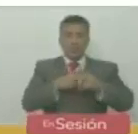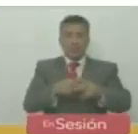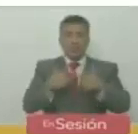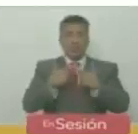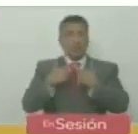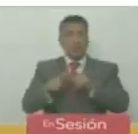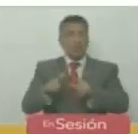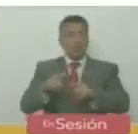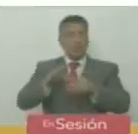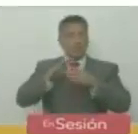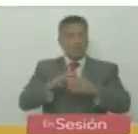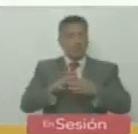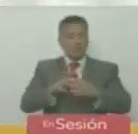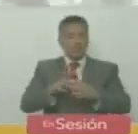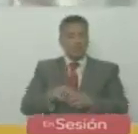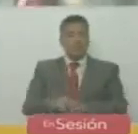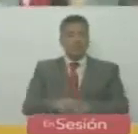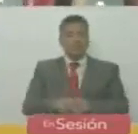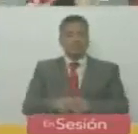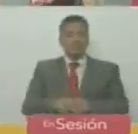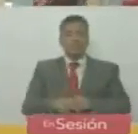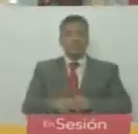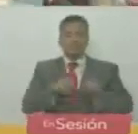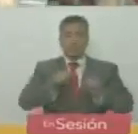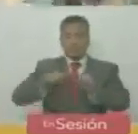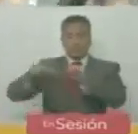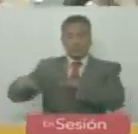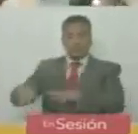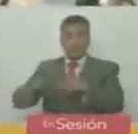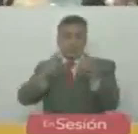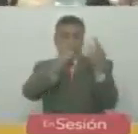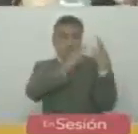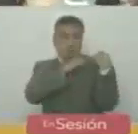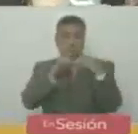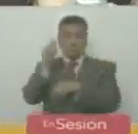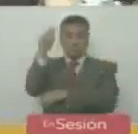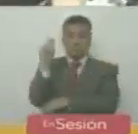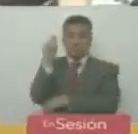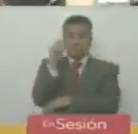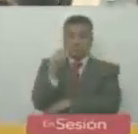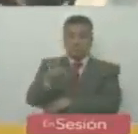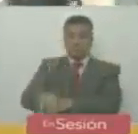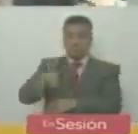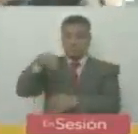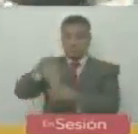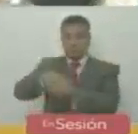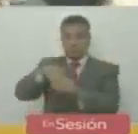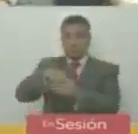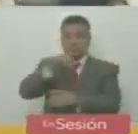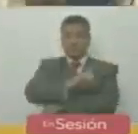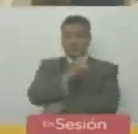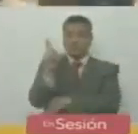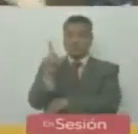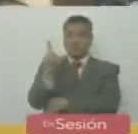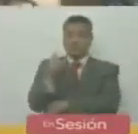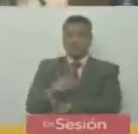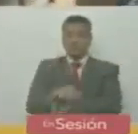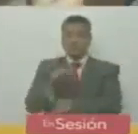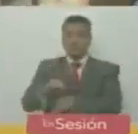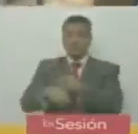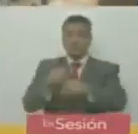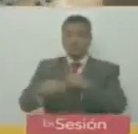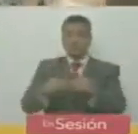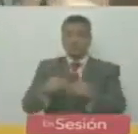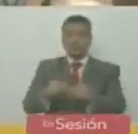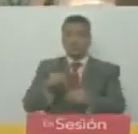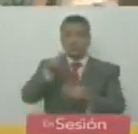de coacción y apremio, la renuncia al cargo como diputada electa por el Estado Lara para el periodo